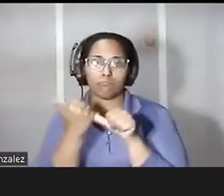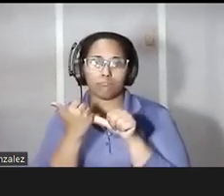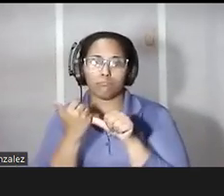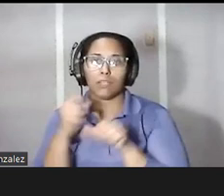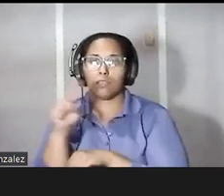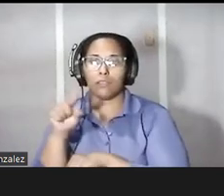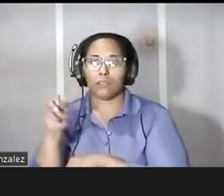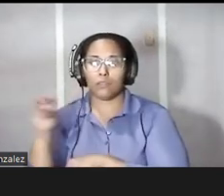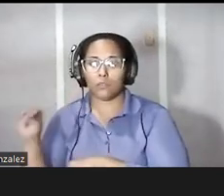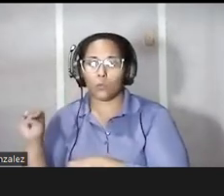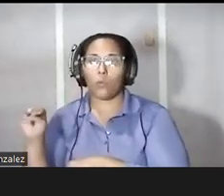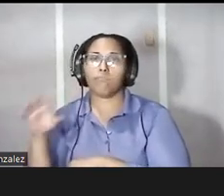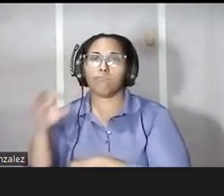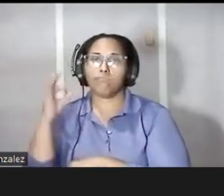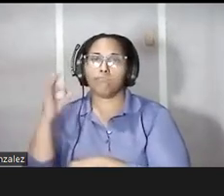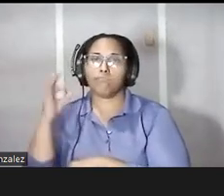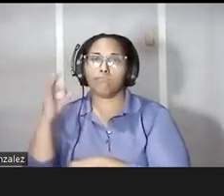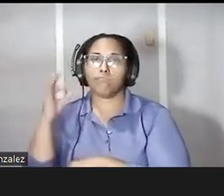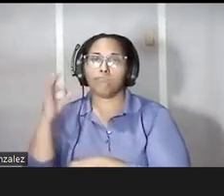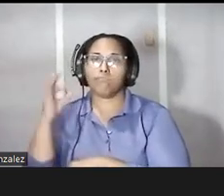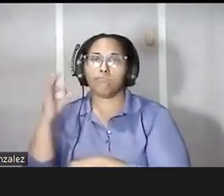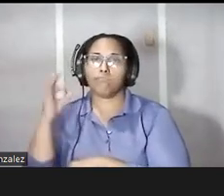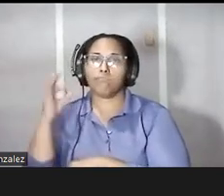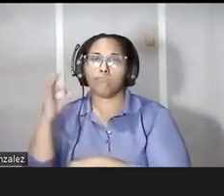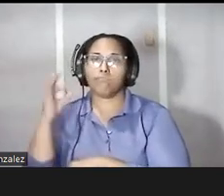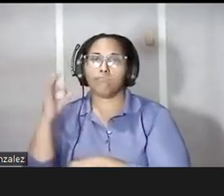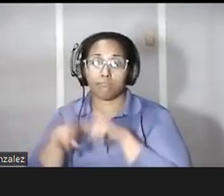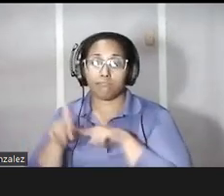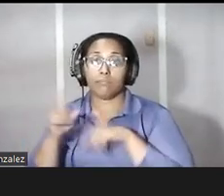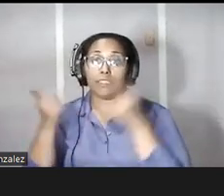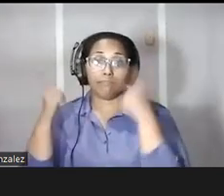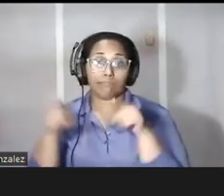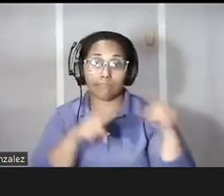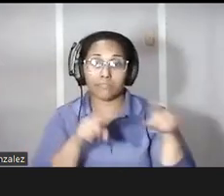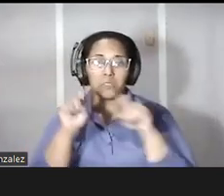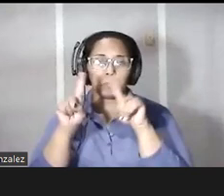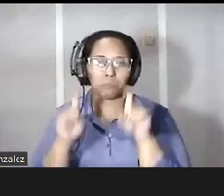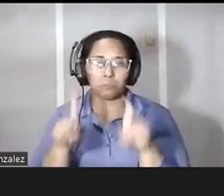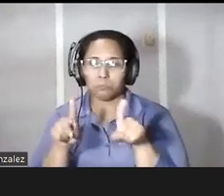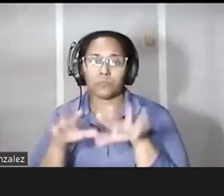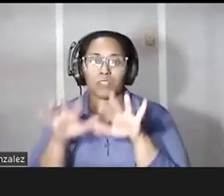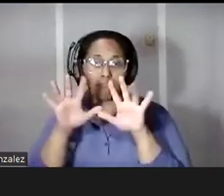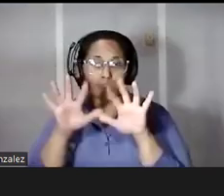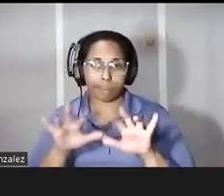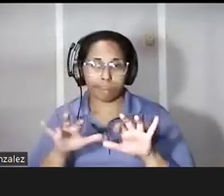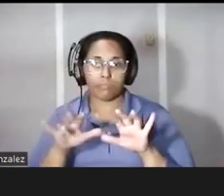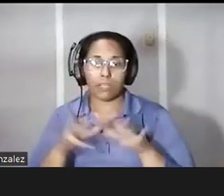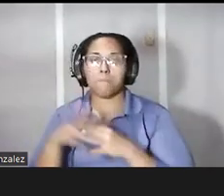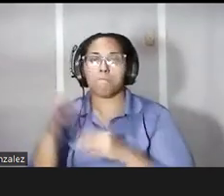Zoom como en Facebook. Mientras eso ocurre, las preguntas que pueden ir escribiendo, porque sabemos que